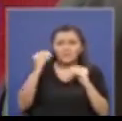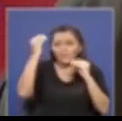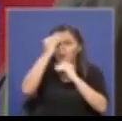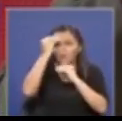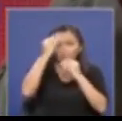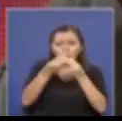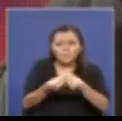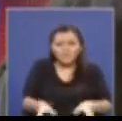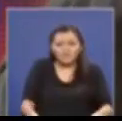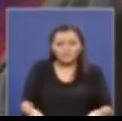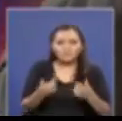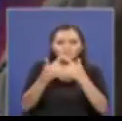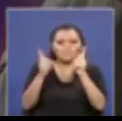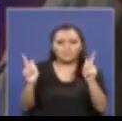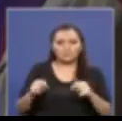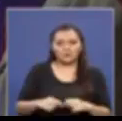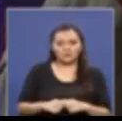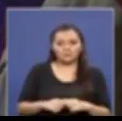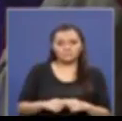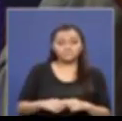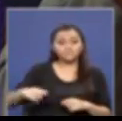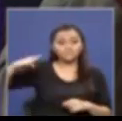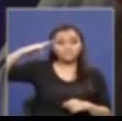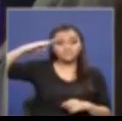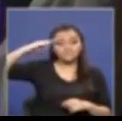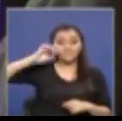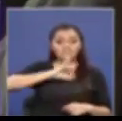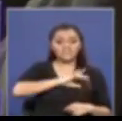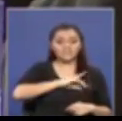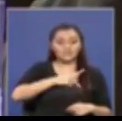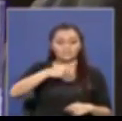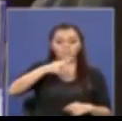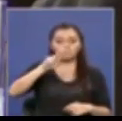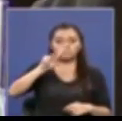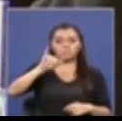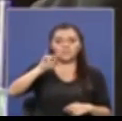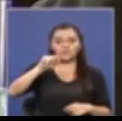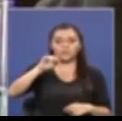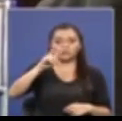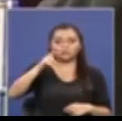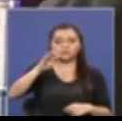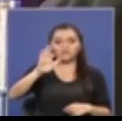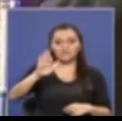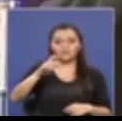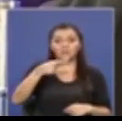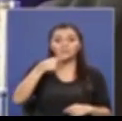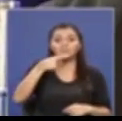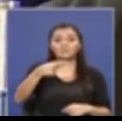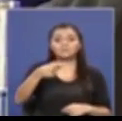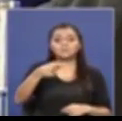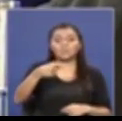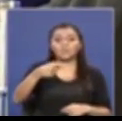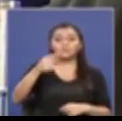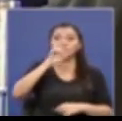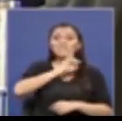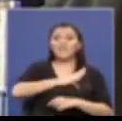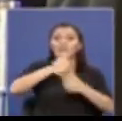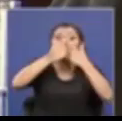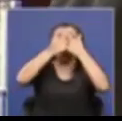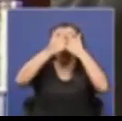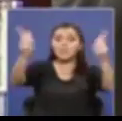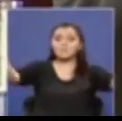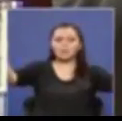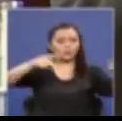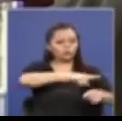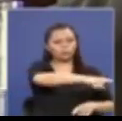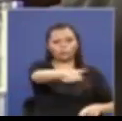libertad. Pinochet dio el golpe de Estado en Chile en nombre de Chile Libertario. Y en su discurso ponía eso, ¿no?, la